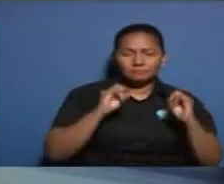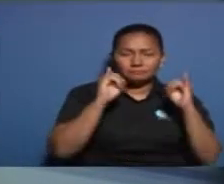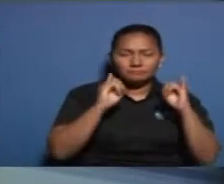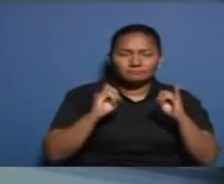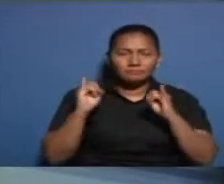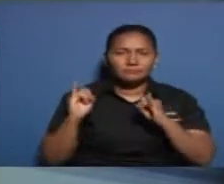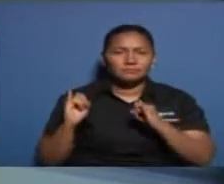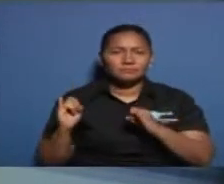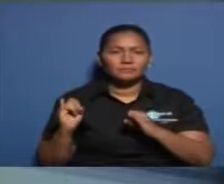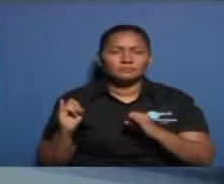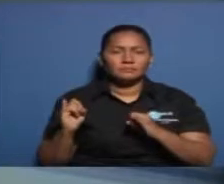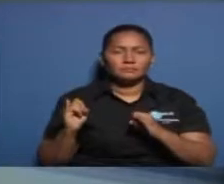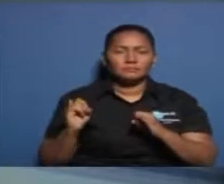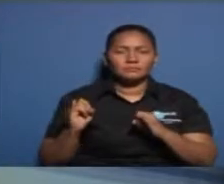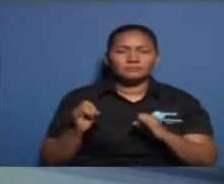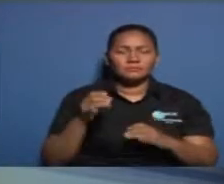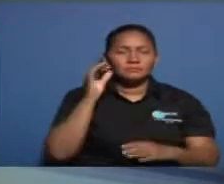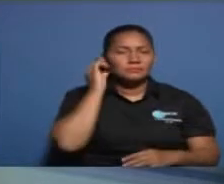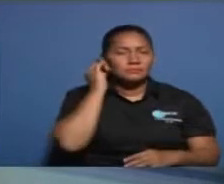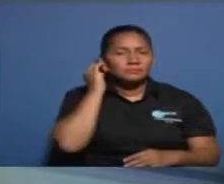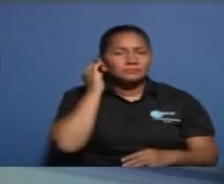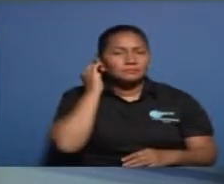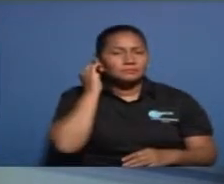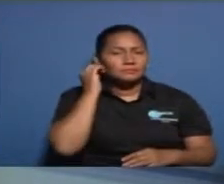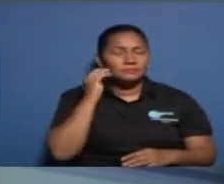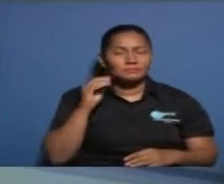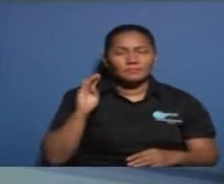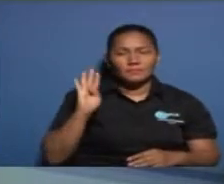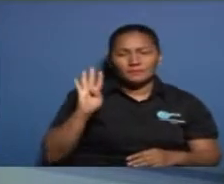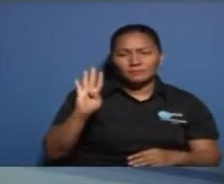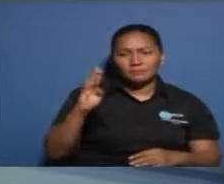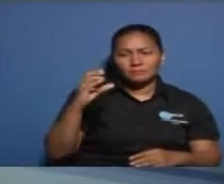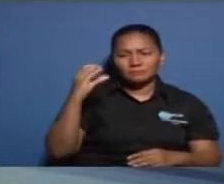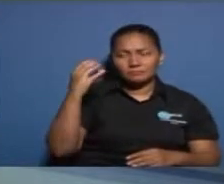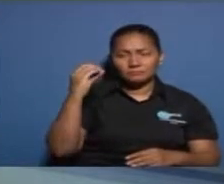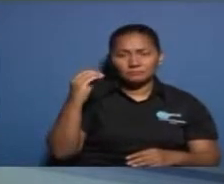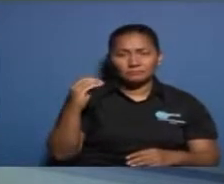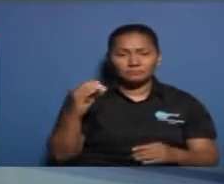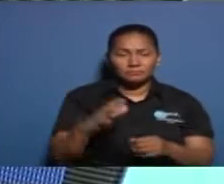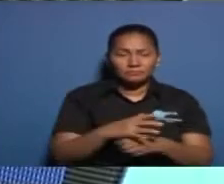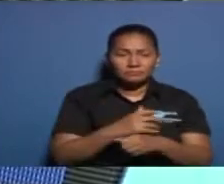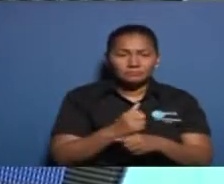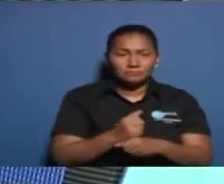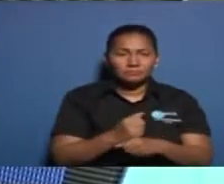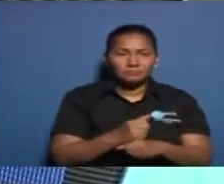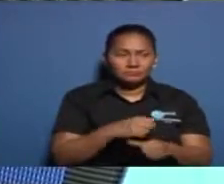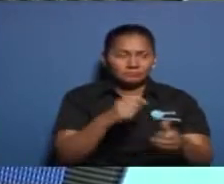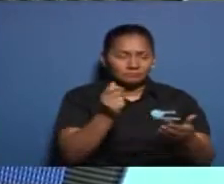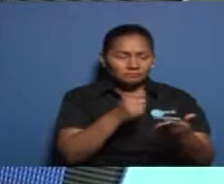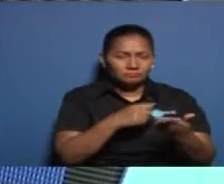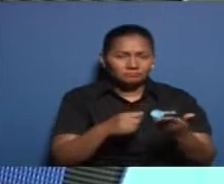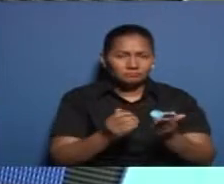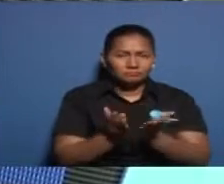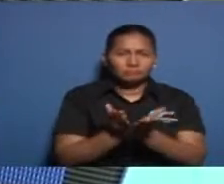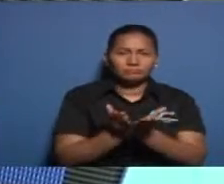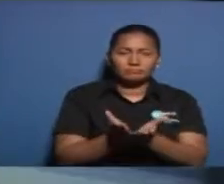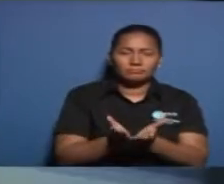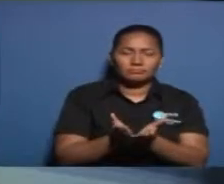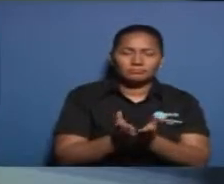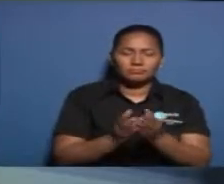40 obras referida al tema en los más diversos ámbitos hábitat